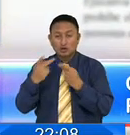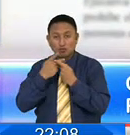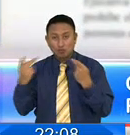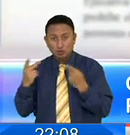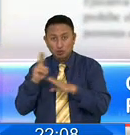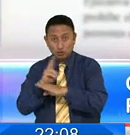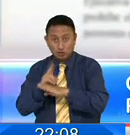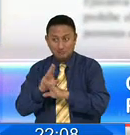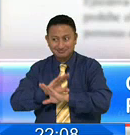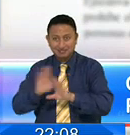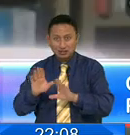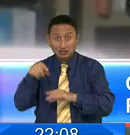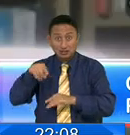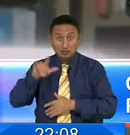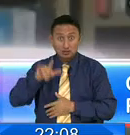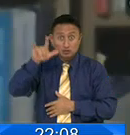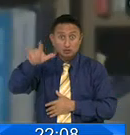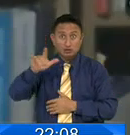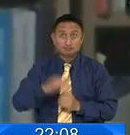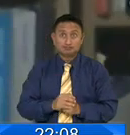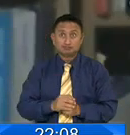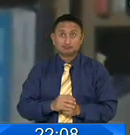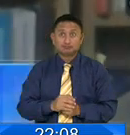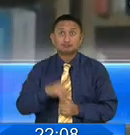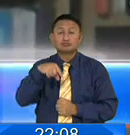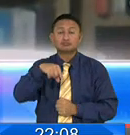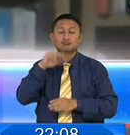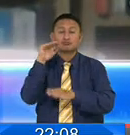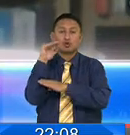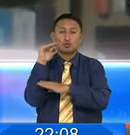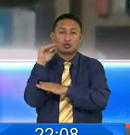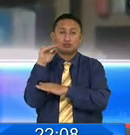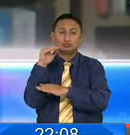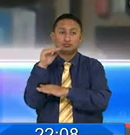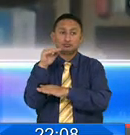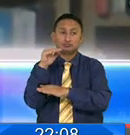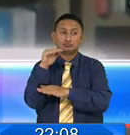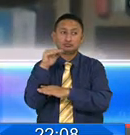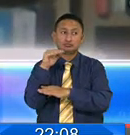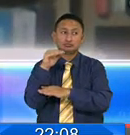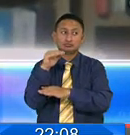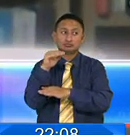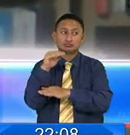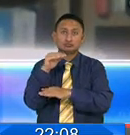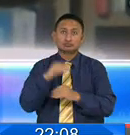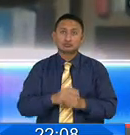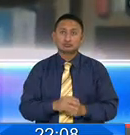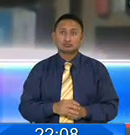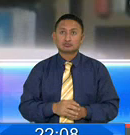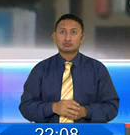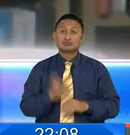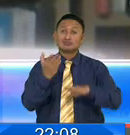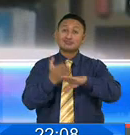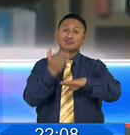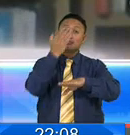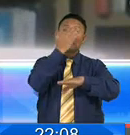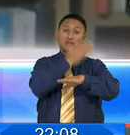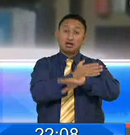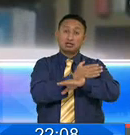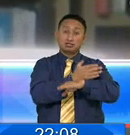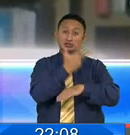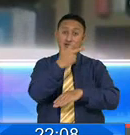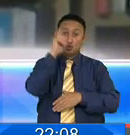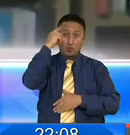avión presidencial. En el país, durante los tres últimos lustros, se